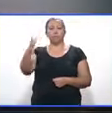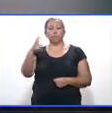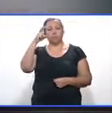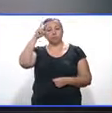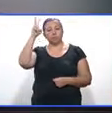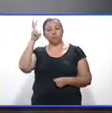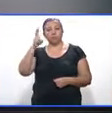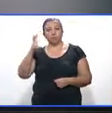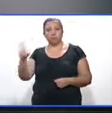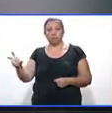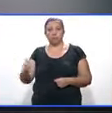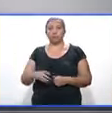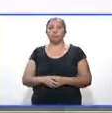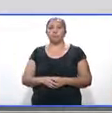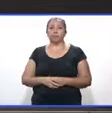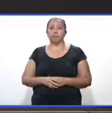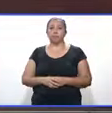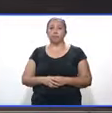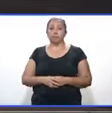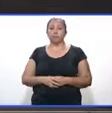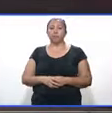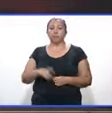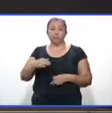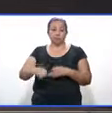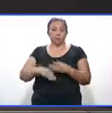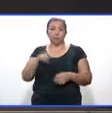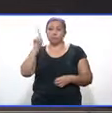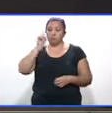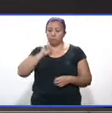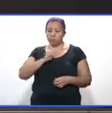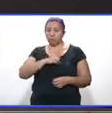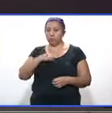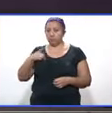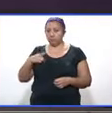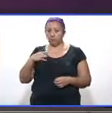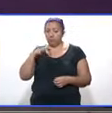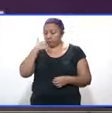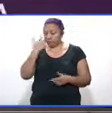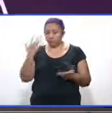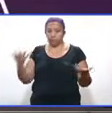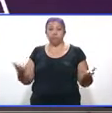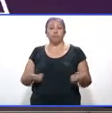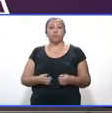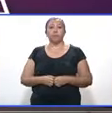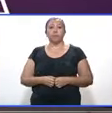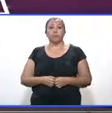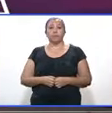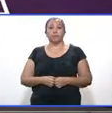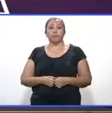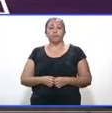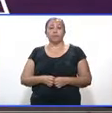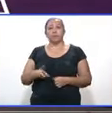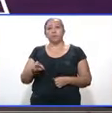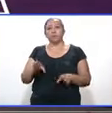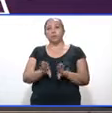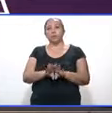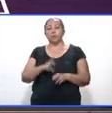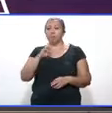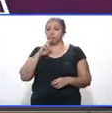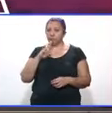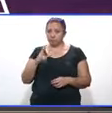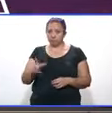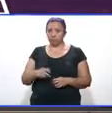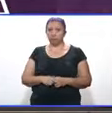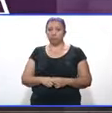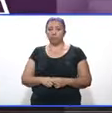sueñan lejos de los estigmas. Toda mujer debe ser lo que quiera ser y realizarse como mejor